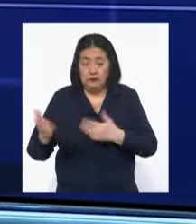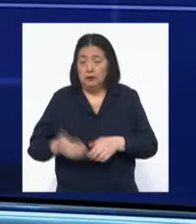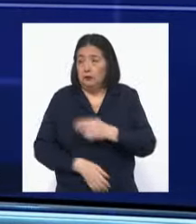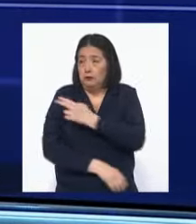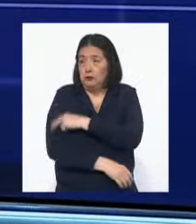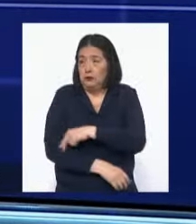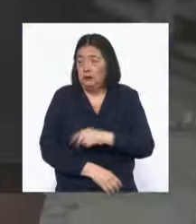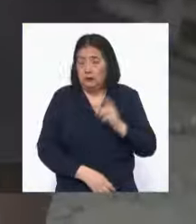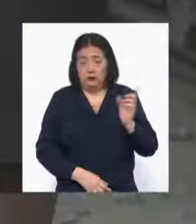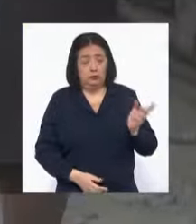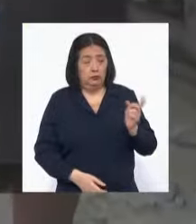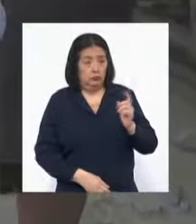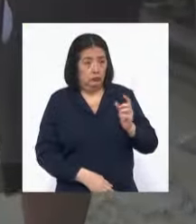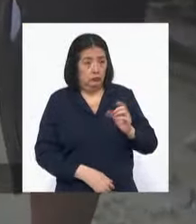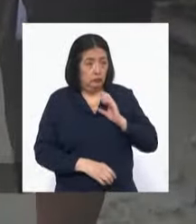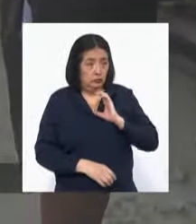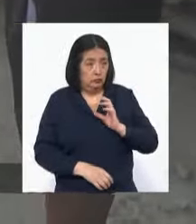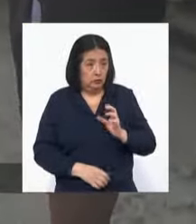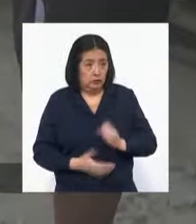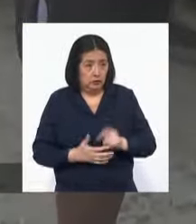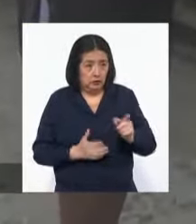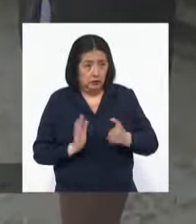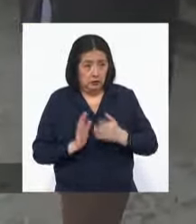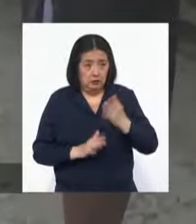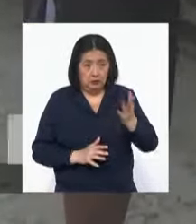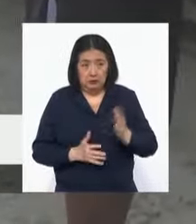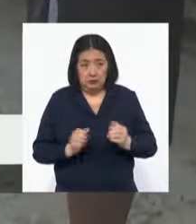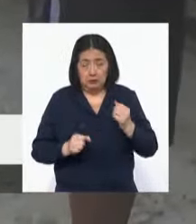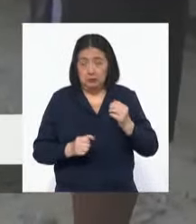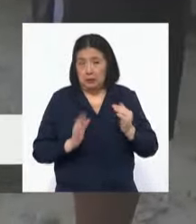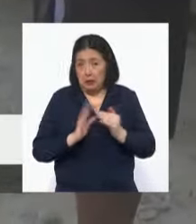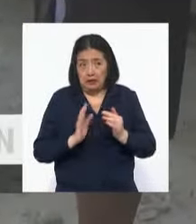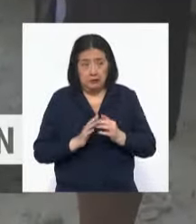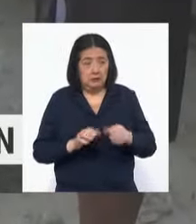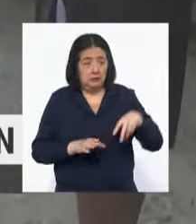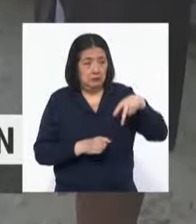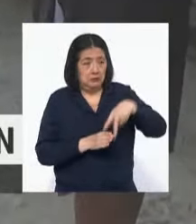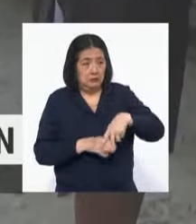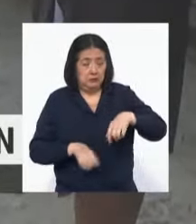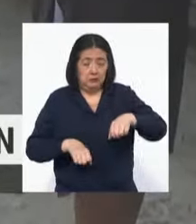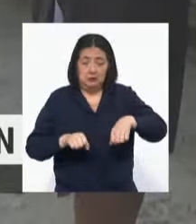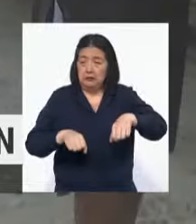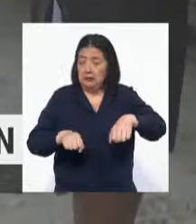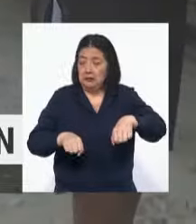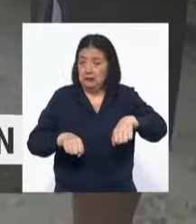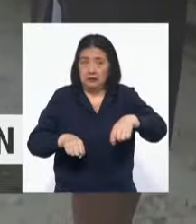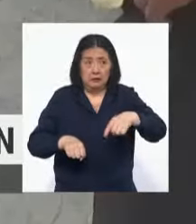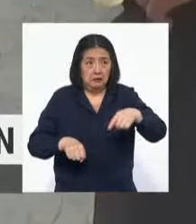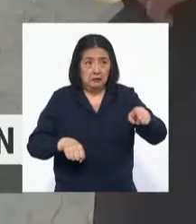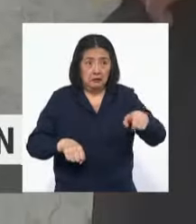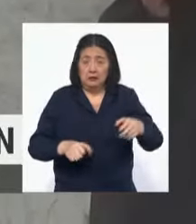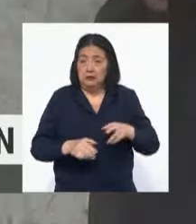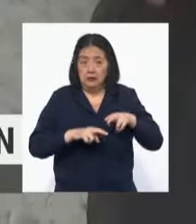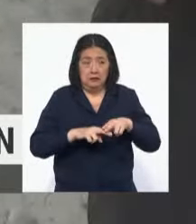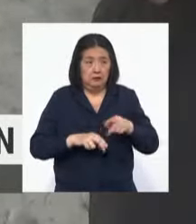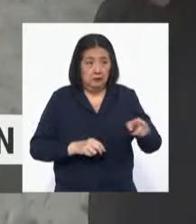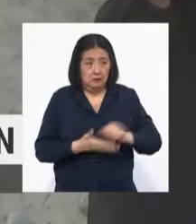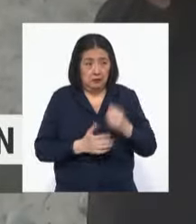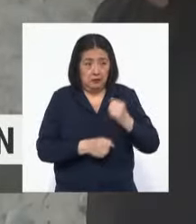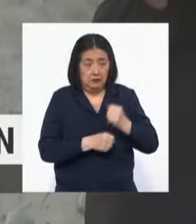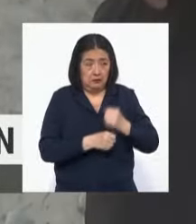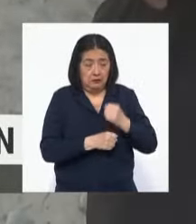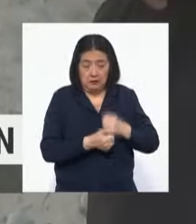Chosica. Se dirigía a su vivienda manejando su bicicleta cuando fue impactado por el tren. Luis Baltazar había salido de trabajar del turno